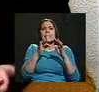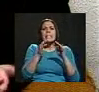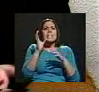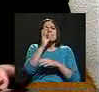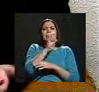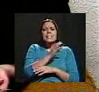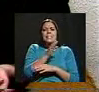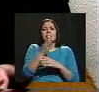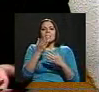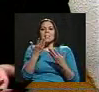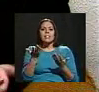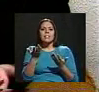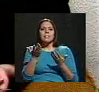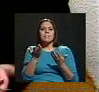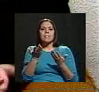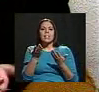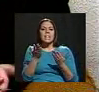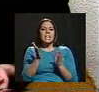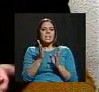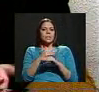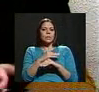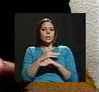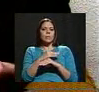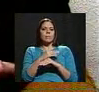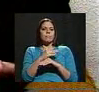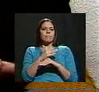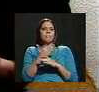localizarlos sin que tuvieran a quien,